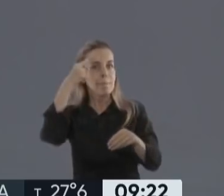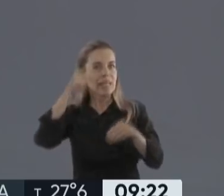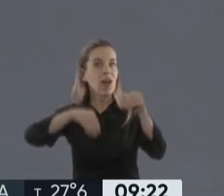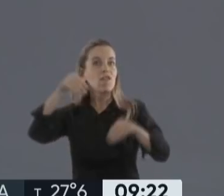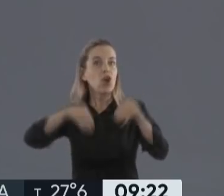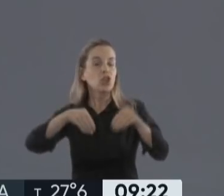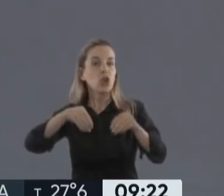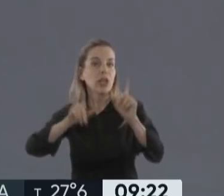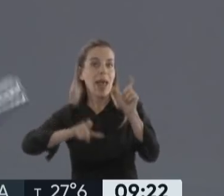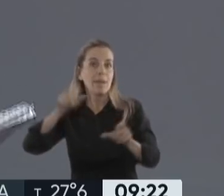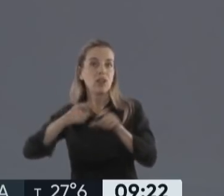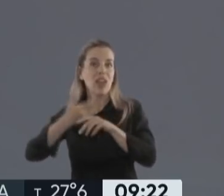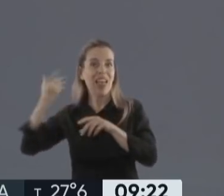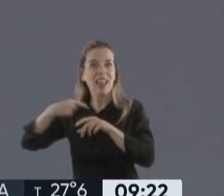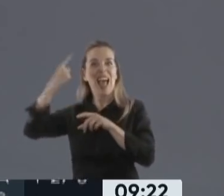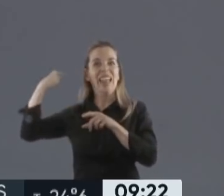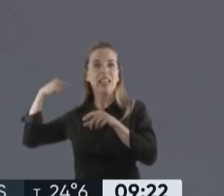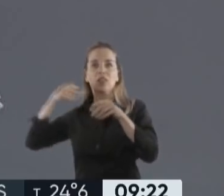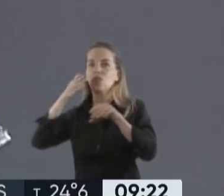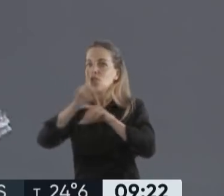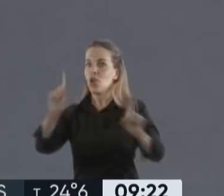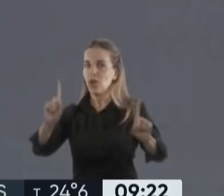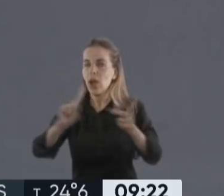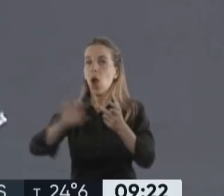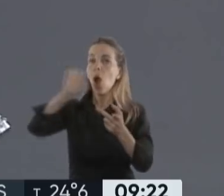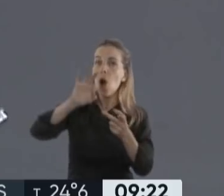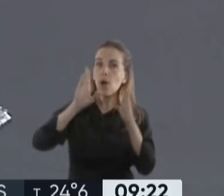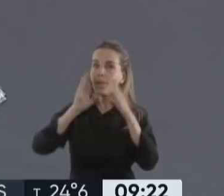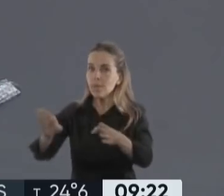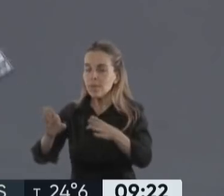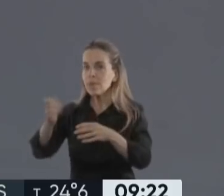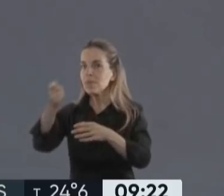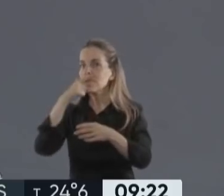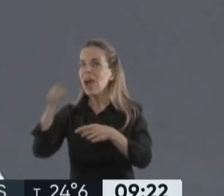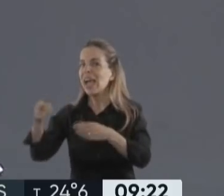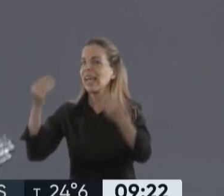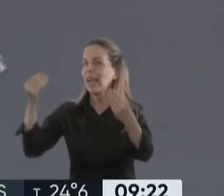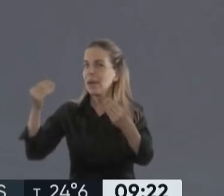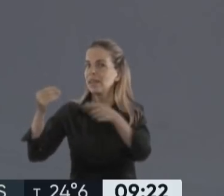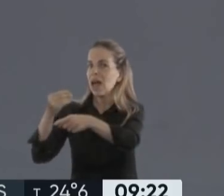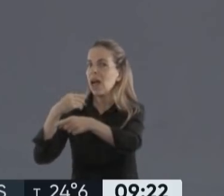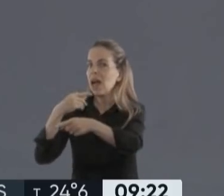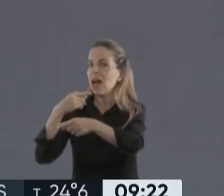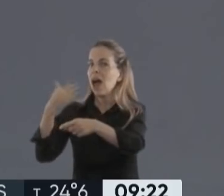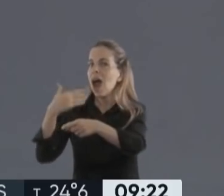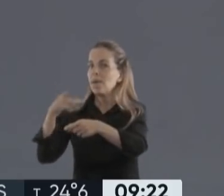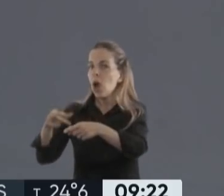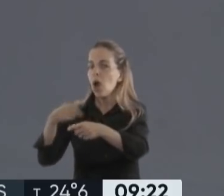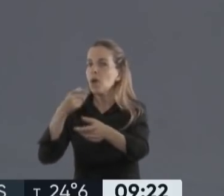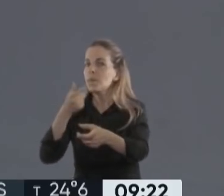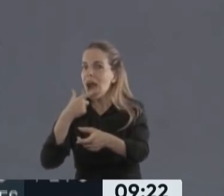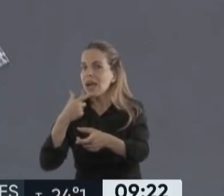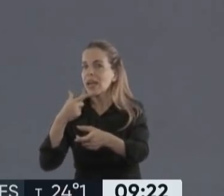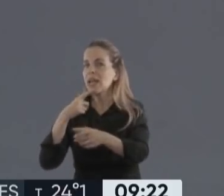muchísima gente que no fue a votar, o hará un eje en el expresidente Mauricio Macri y algunas declaraciones y episodios que tuvo